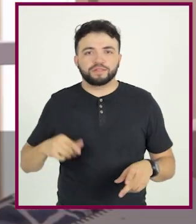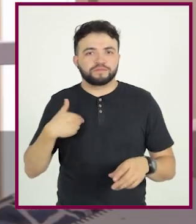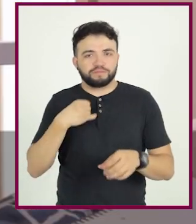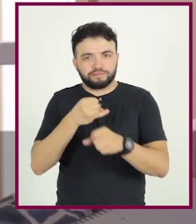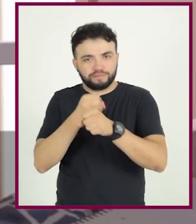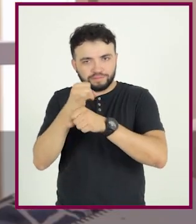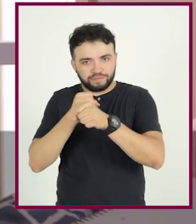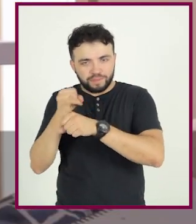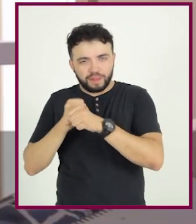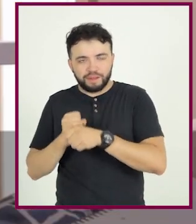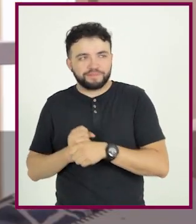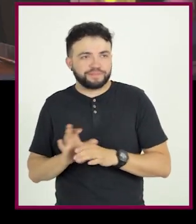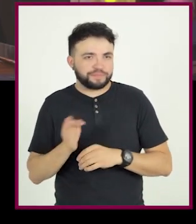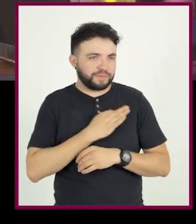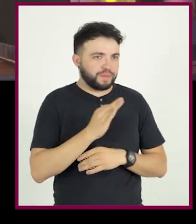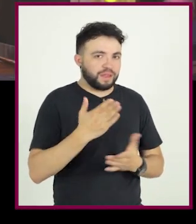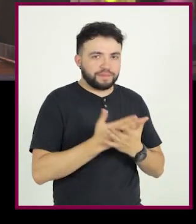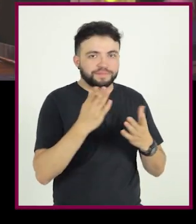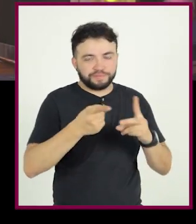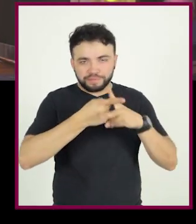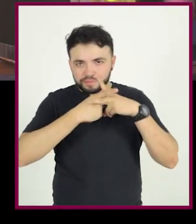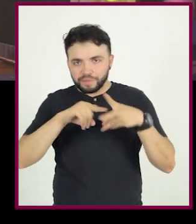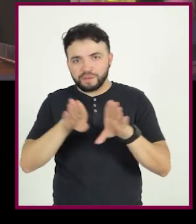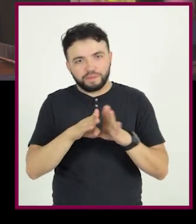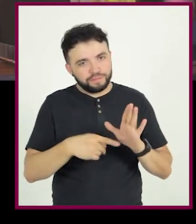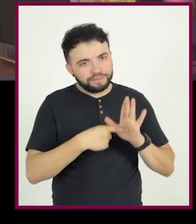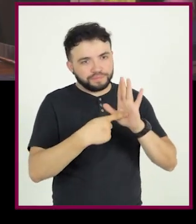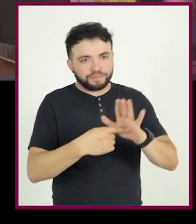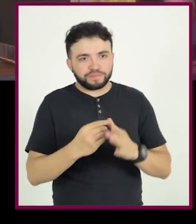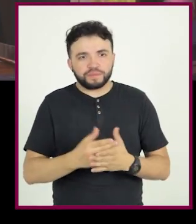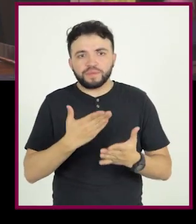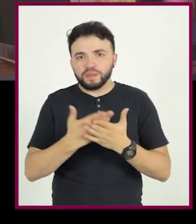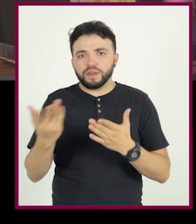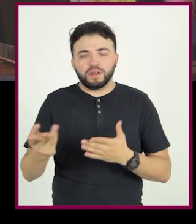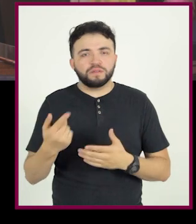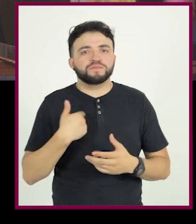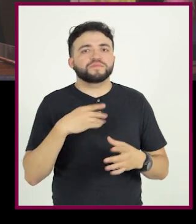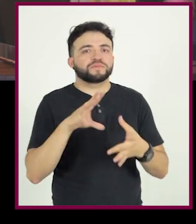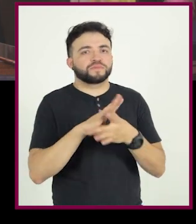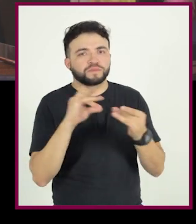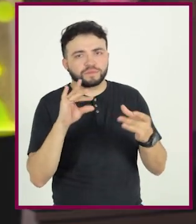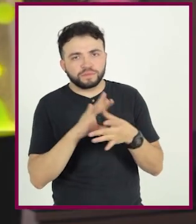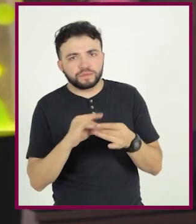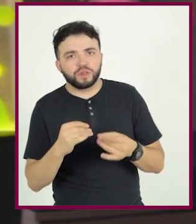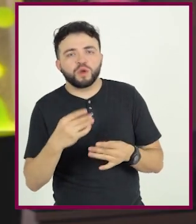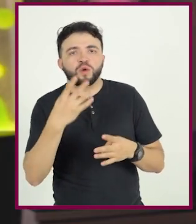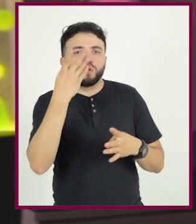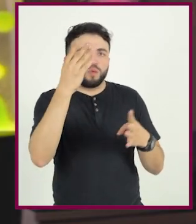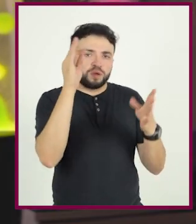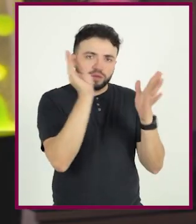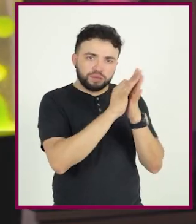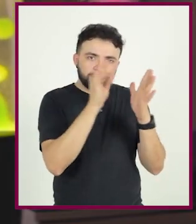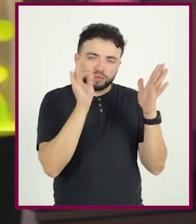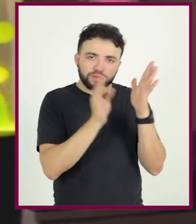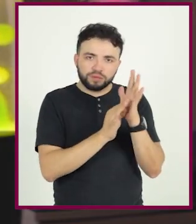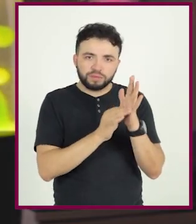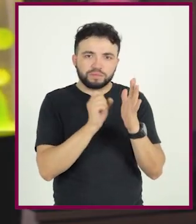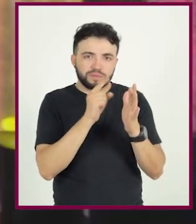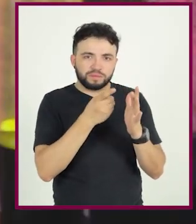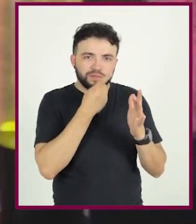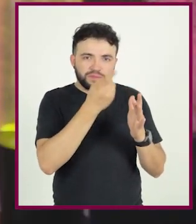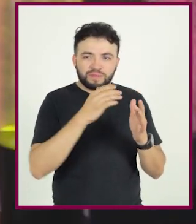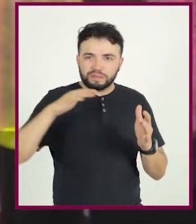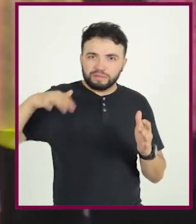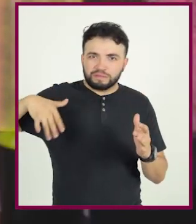puro interés de investigador. Bueno, ya es hora de empezar con la presentación. Ahora les explicaremos sobre